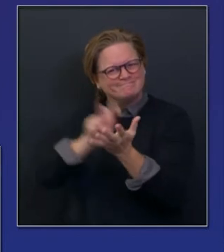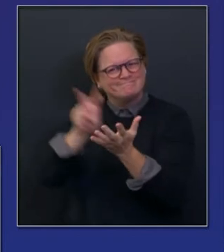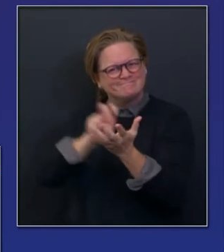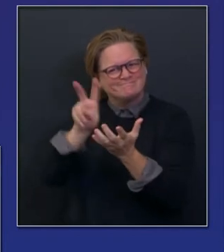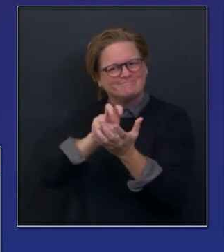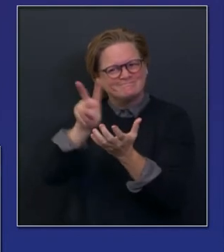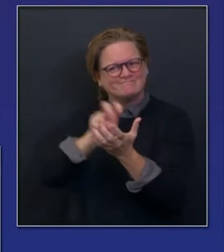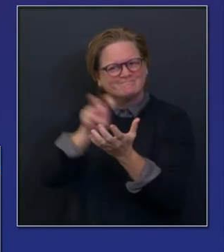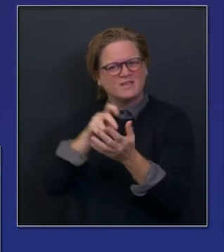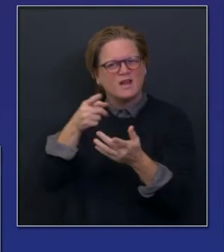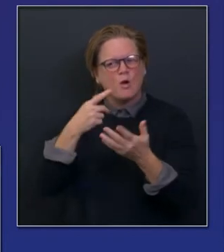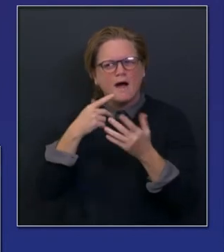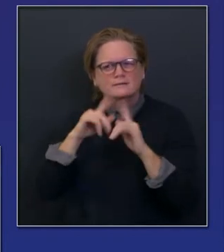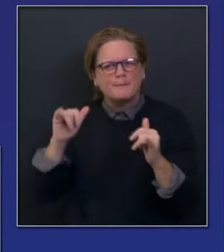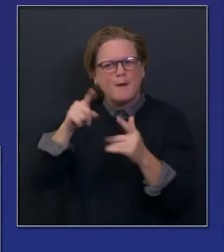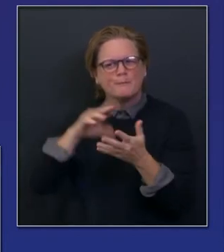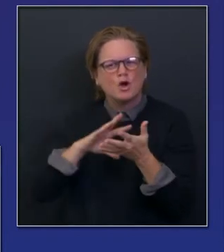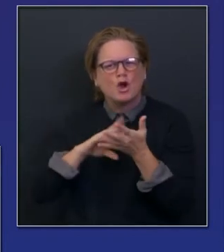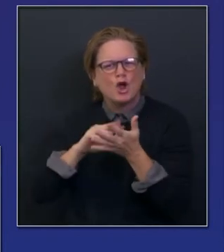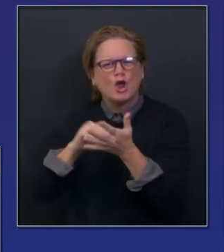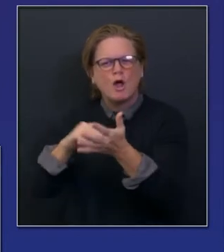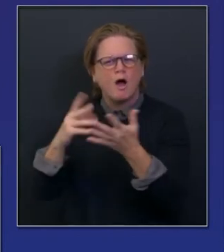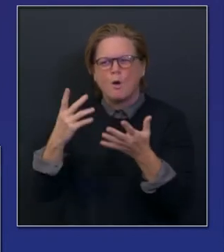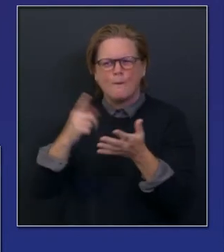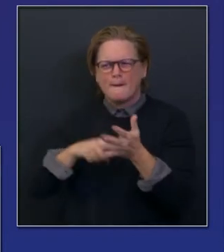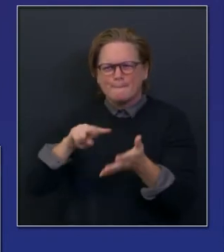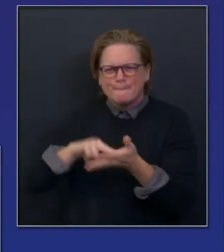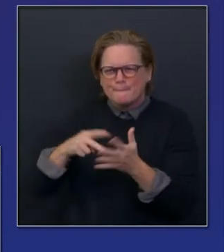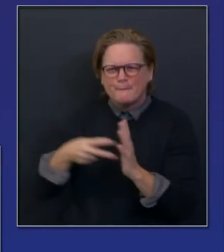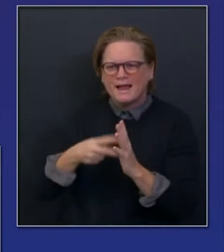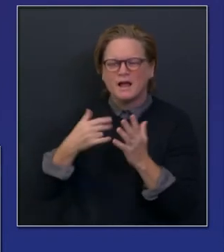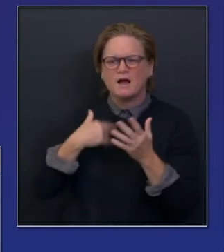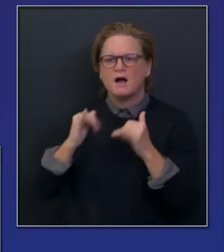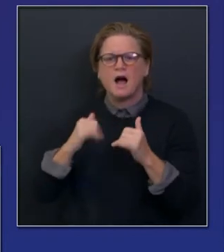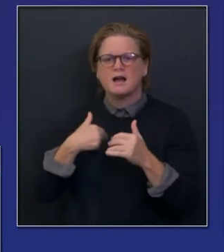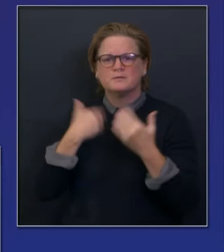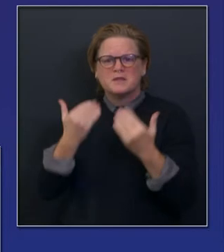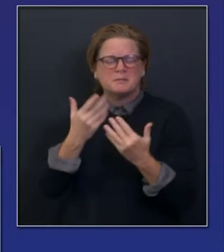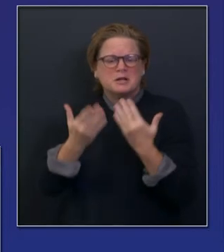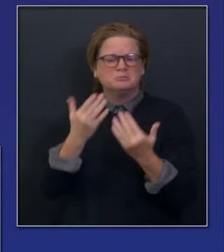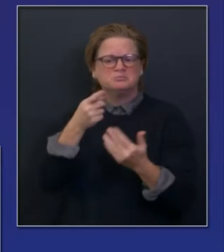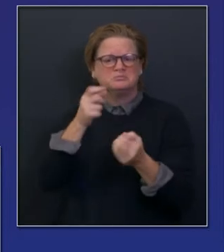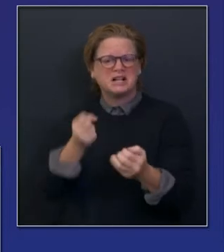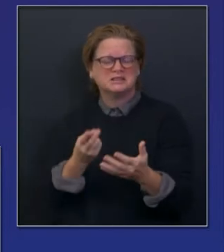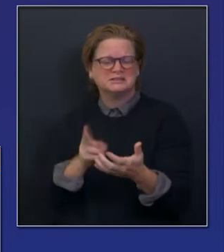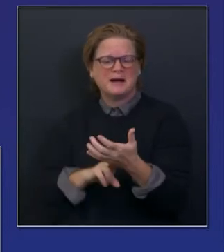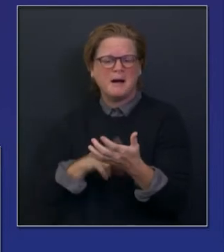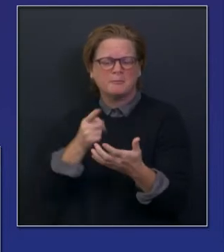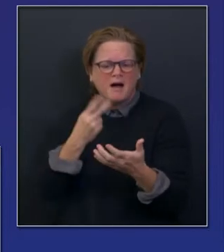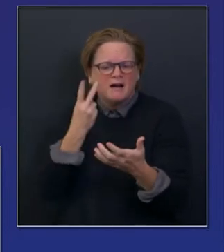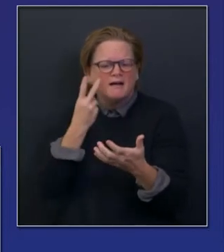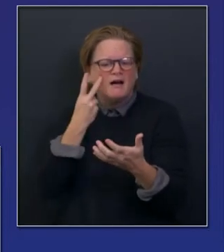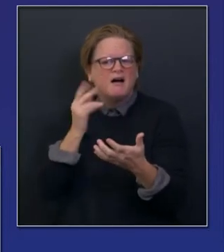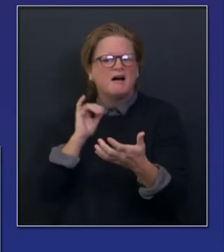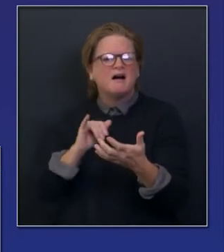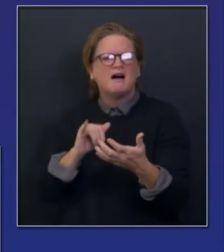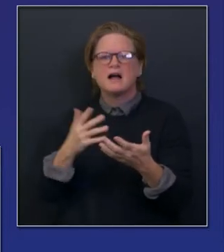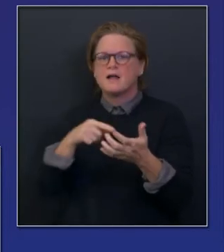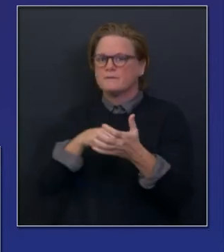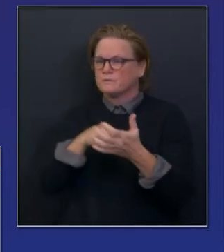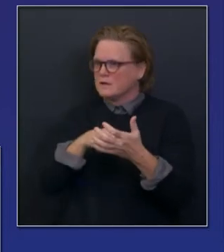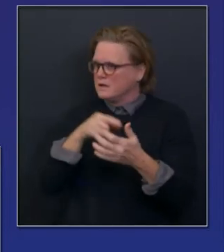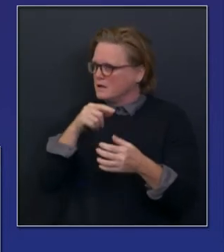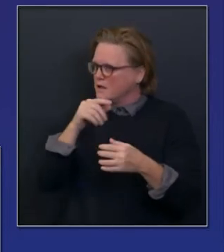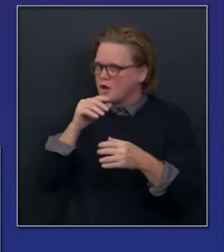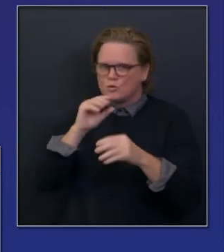si no saben de esto, aprendan de esta aplicación. Puede usted optar por participar.